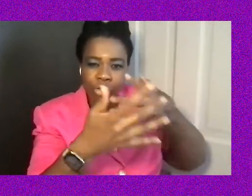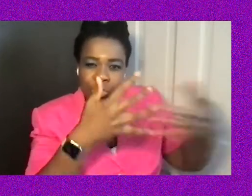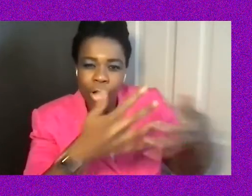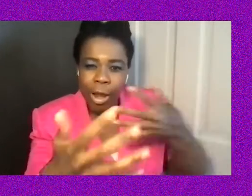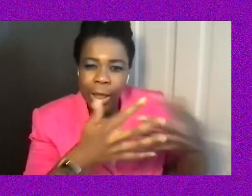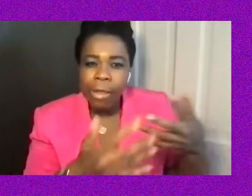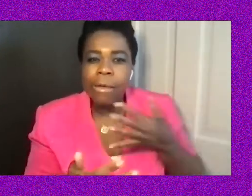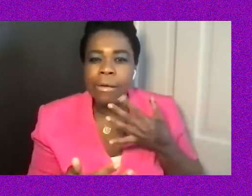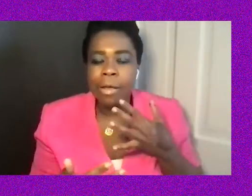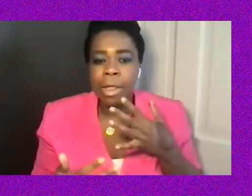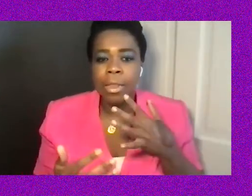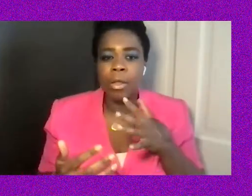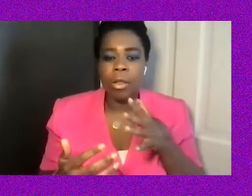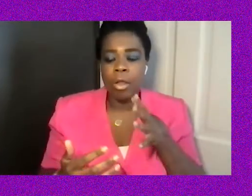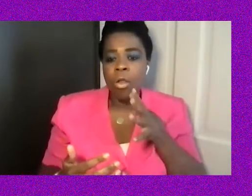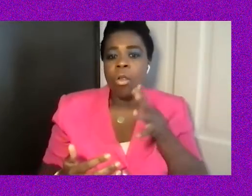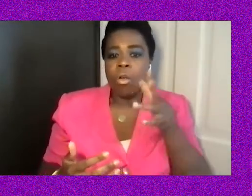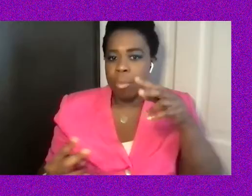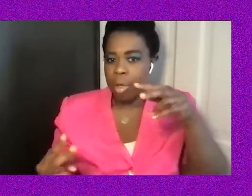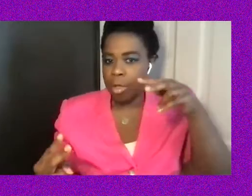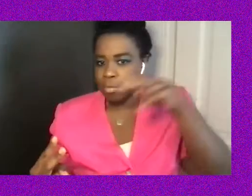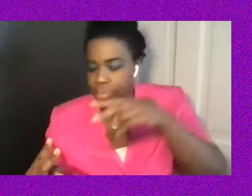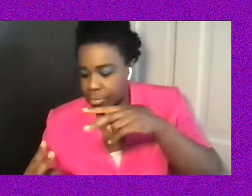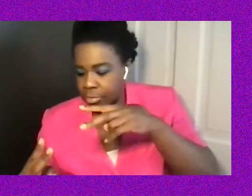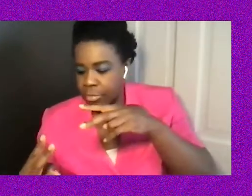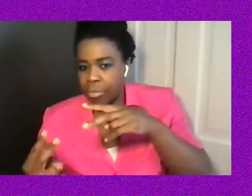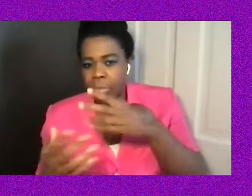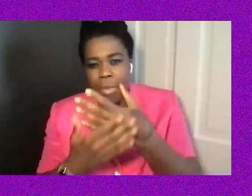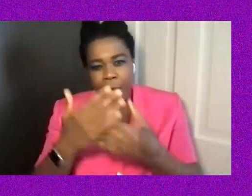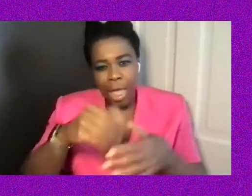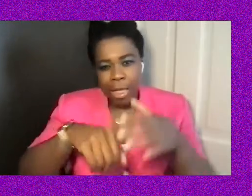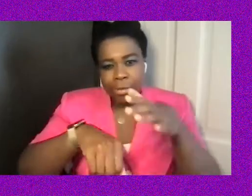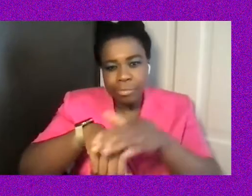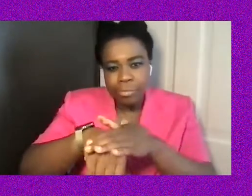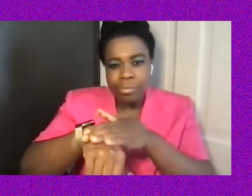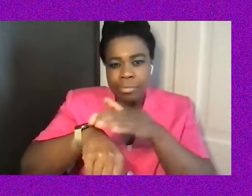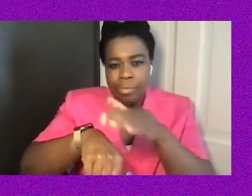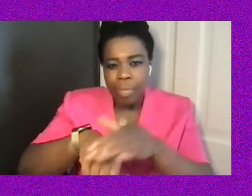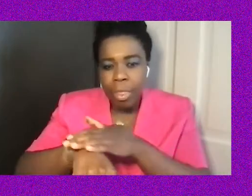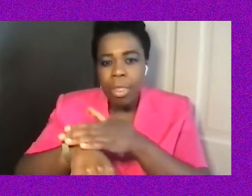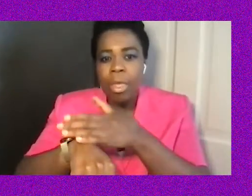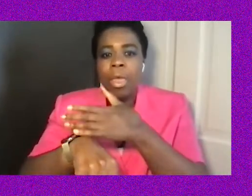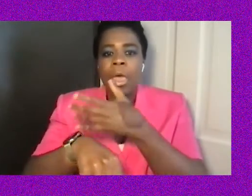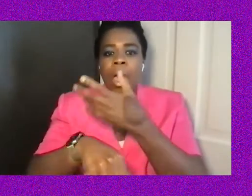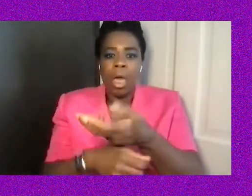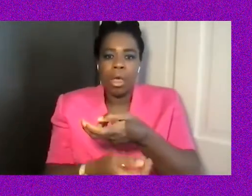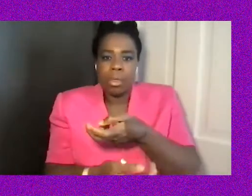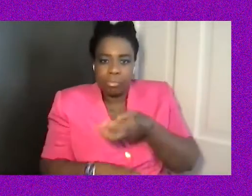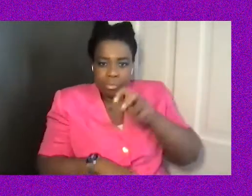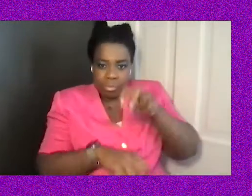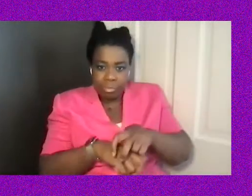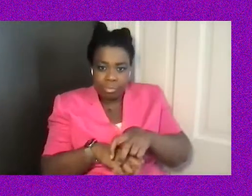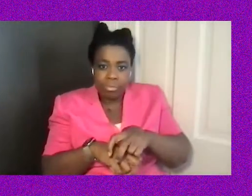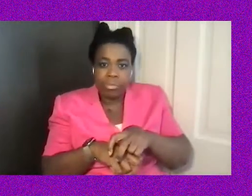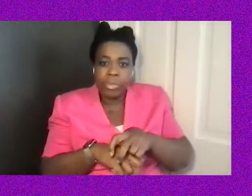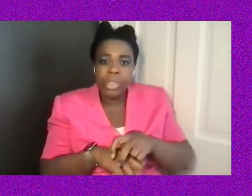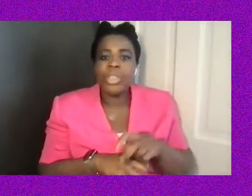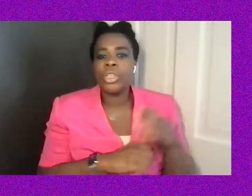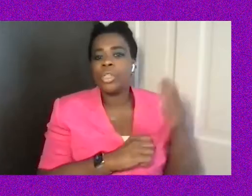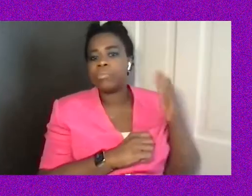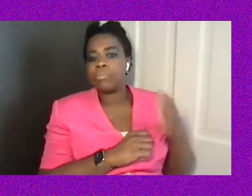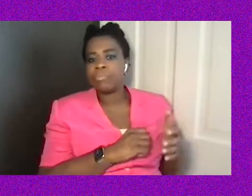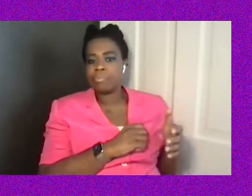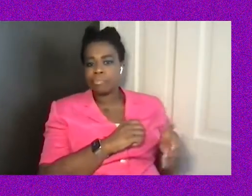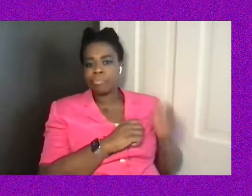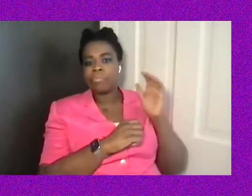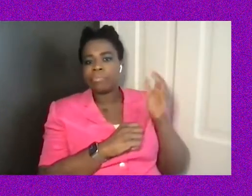sus sacrificios y cómo ha sacrificado su vida, mirando a sus ojos y sus